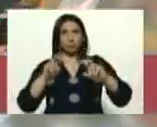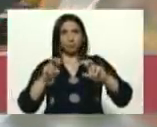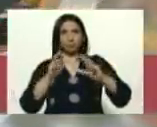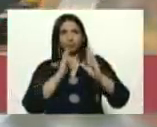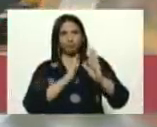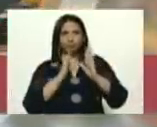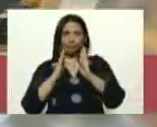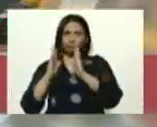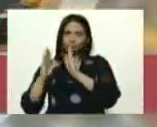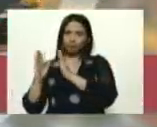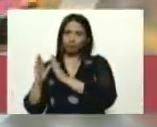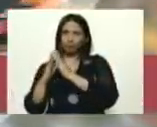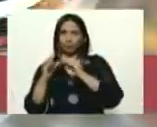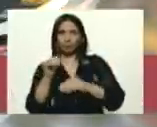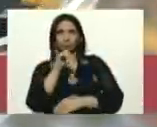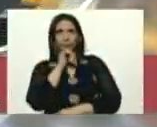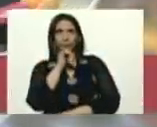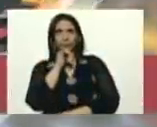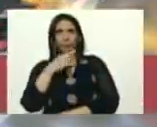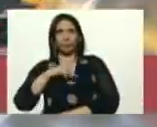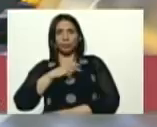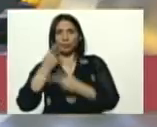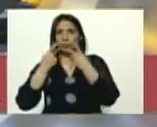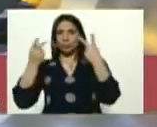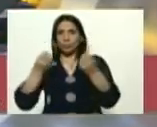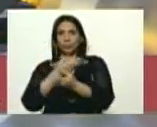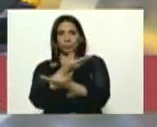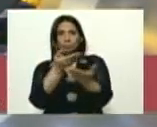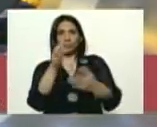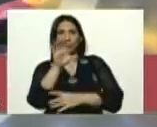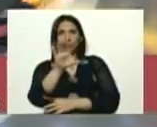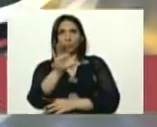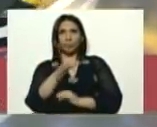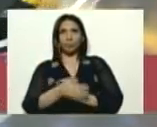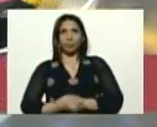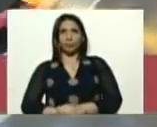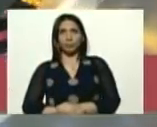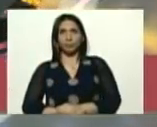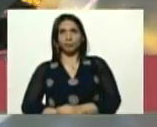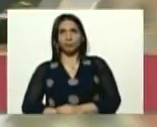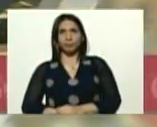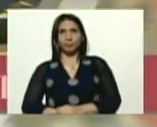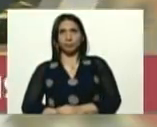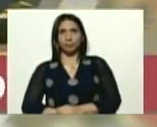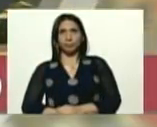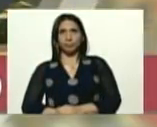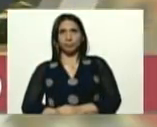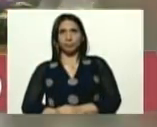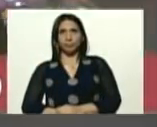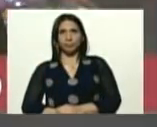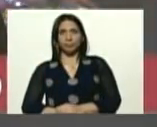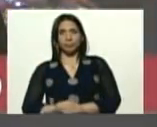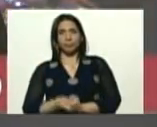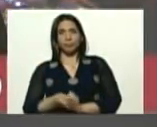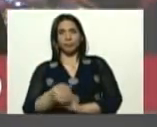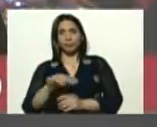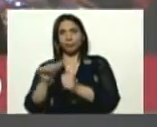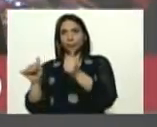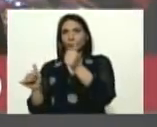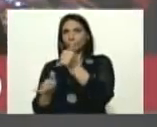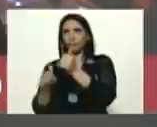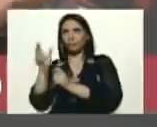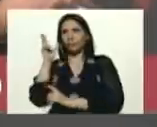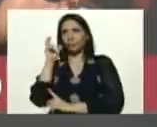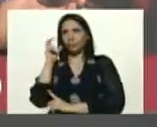minuciosos de toda esta información que hemos compartido con el país. Adelante, Boris. Vicepresidenta, si me